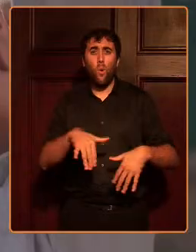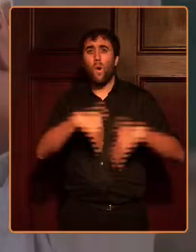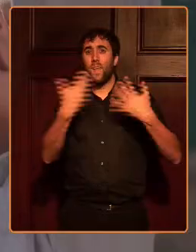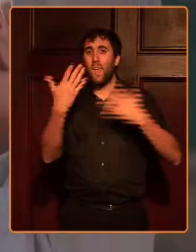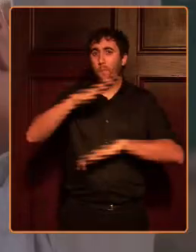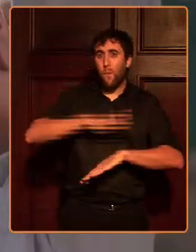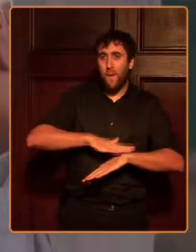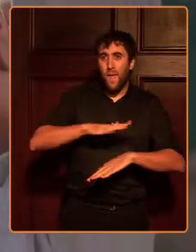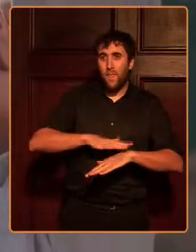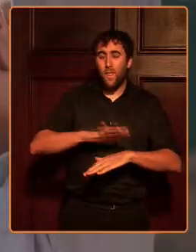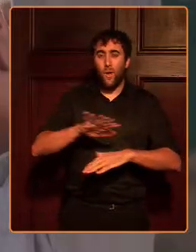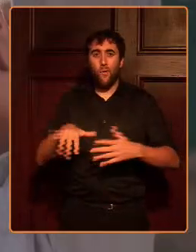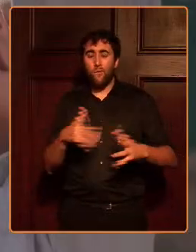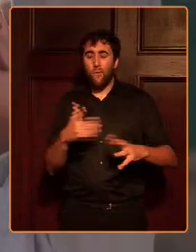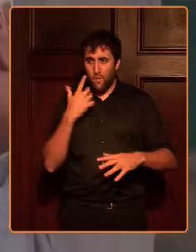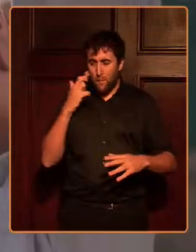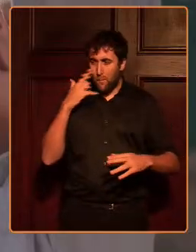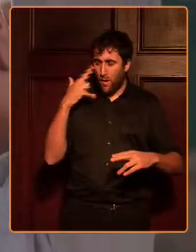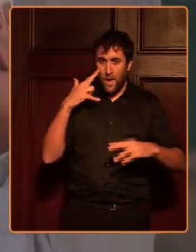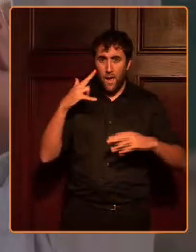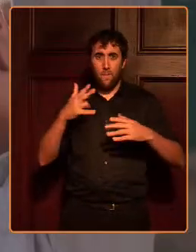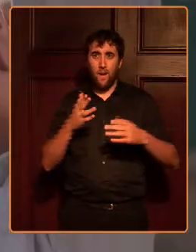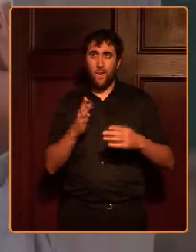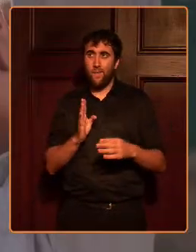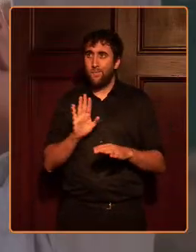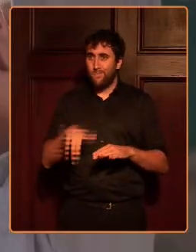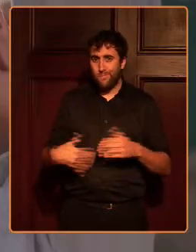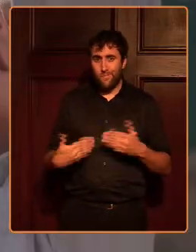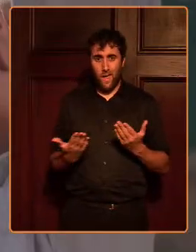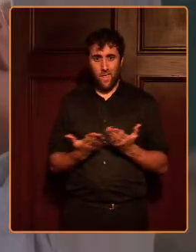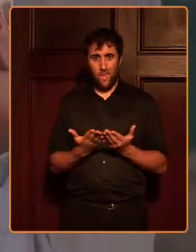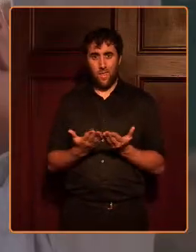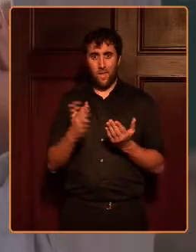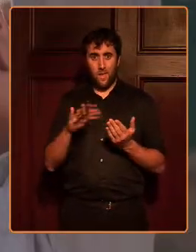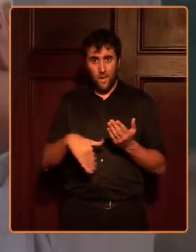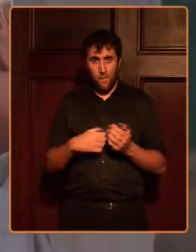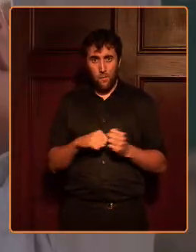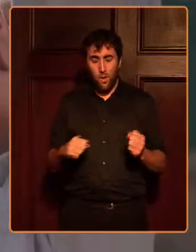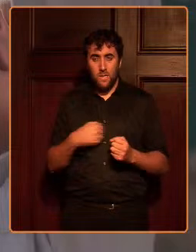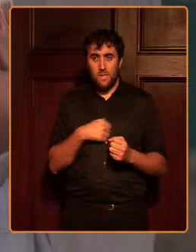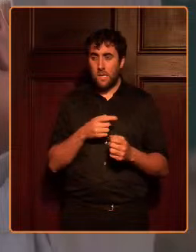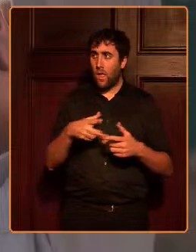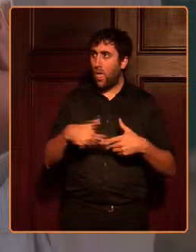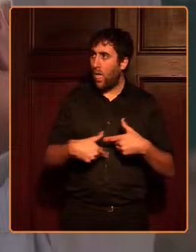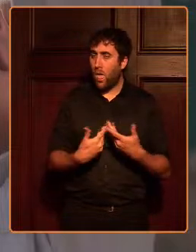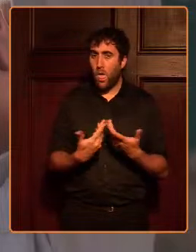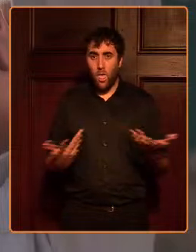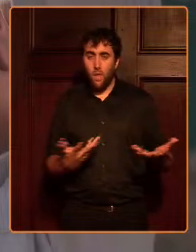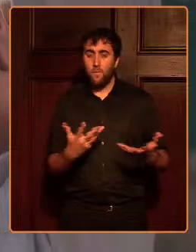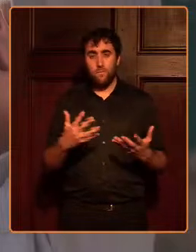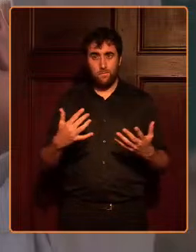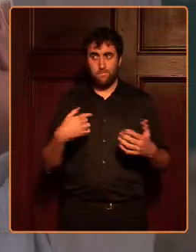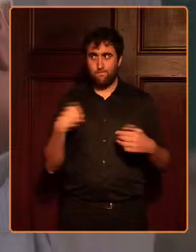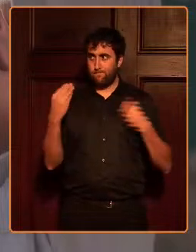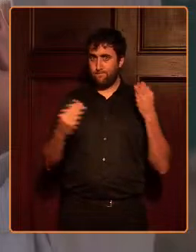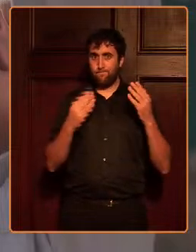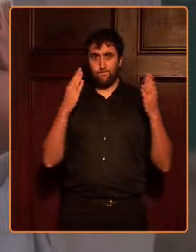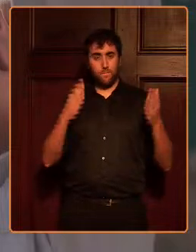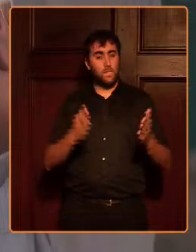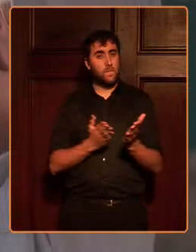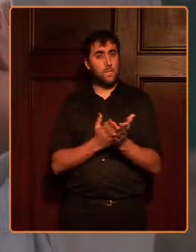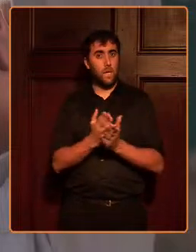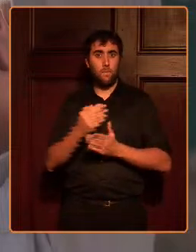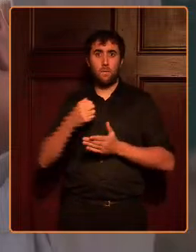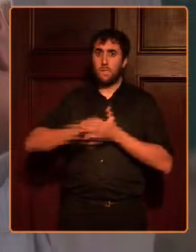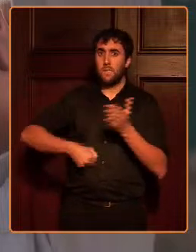podamos tener, que nos pueda afectar ese derecho a la educación, nos preocupa mucho. Por eso defendemos tanto lo que hicimos y